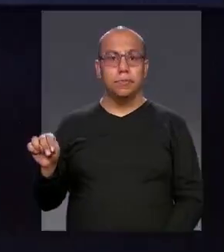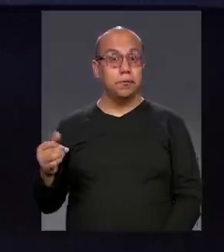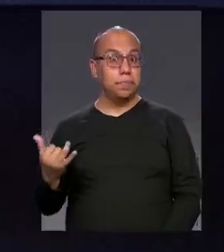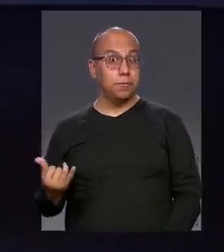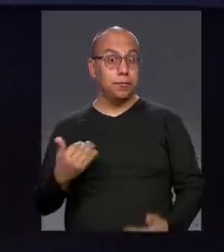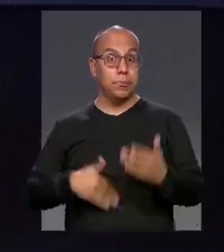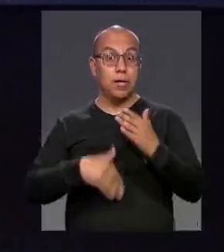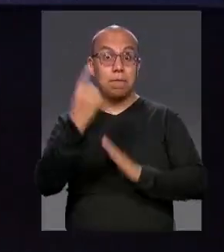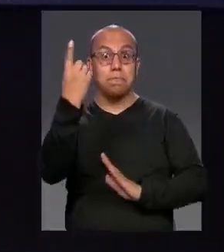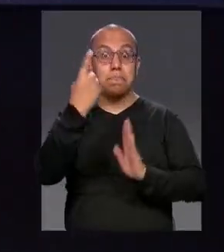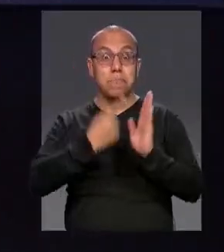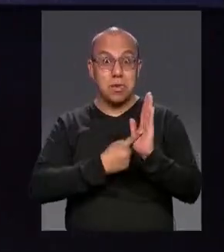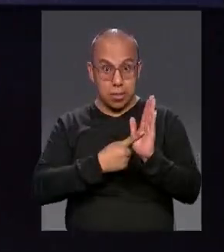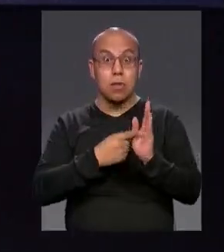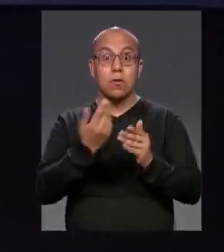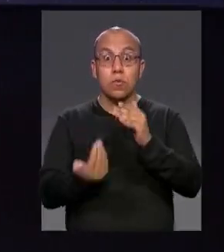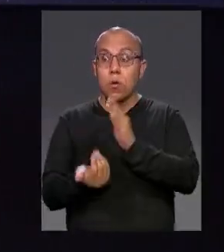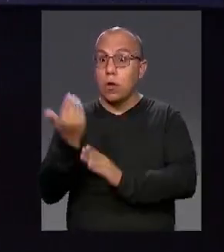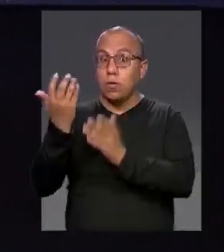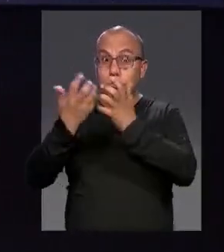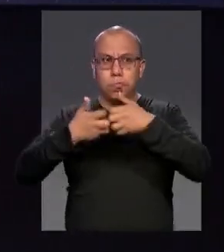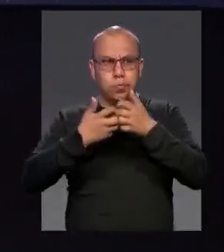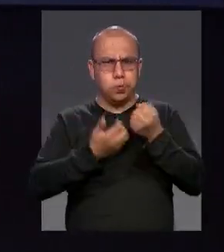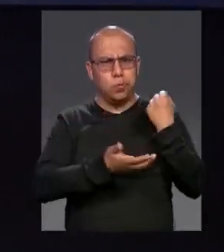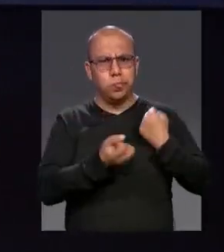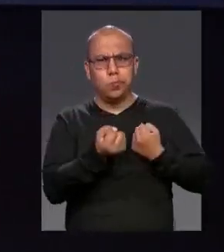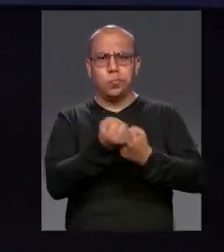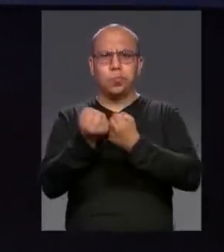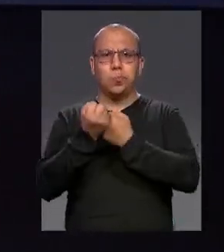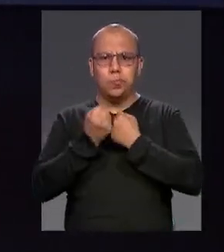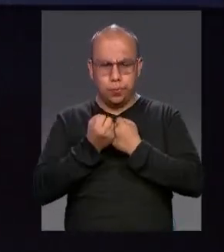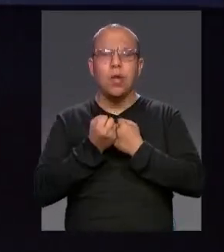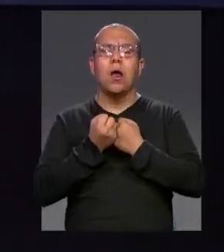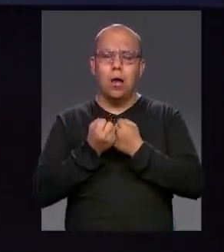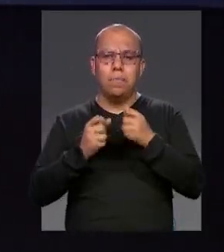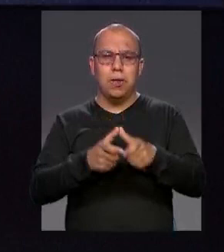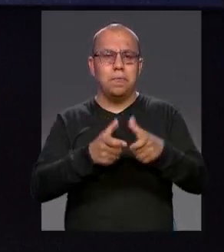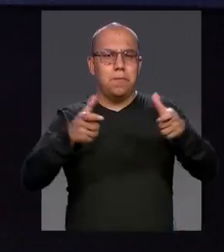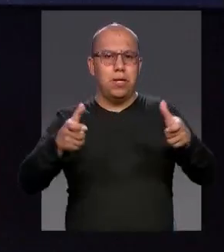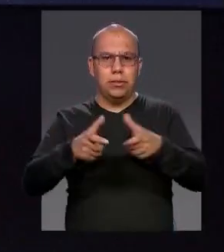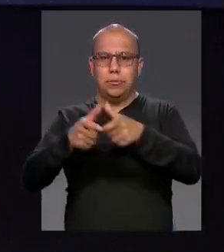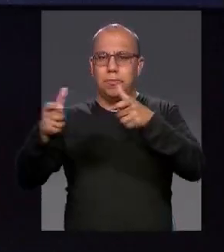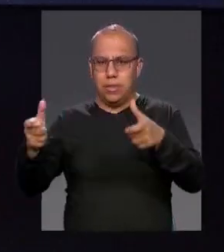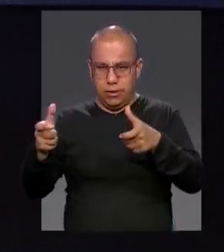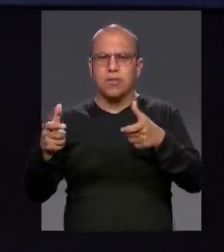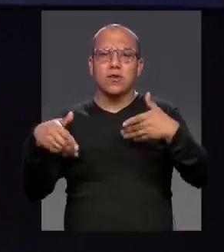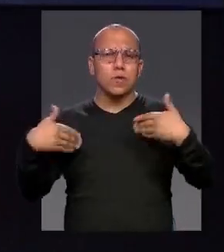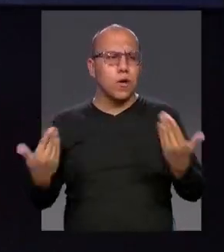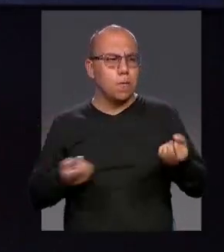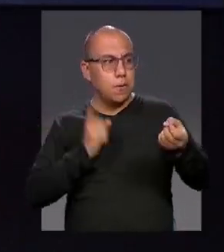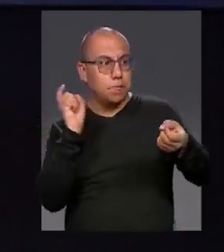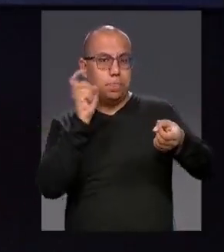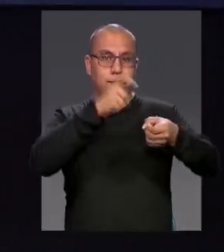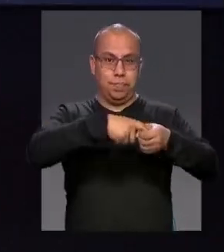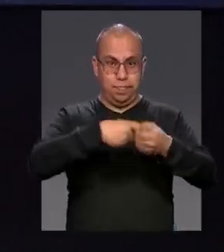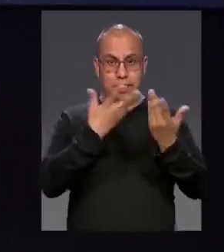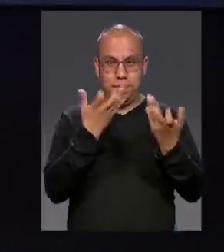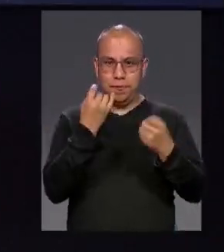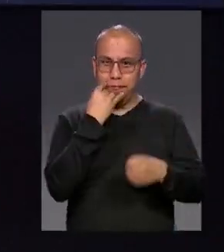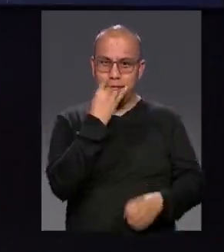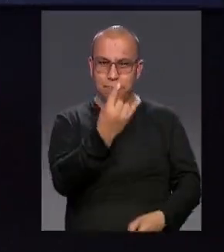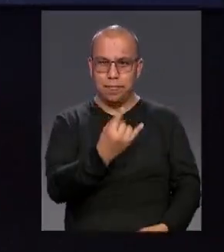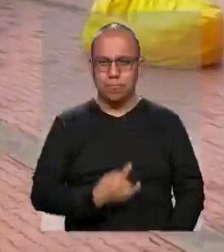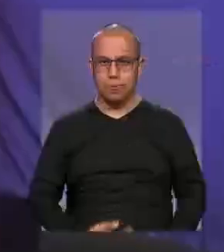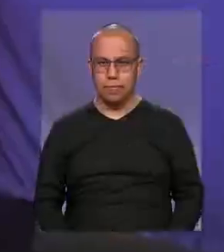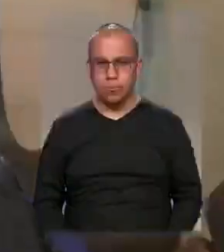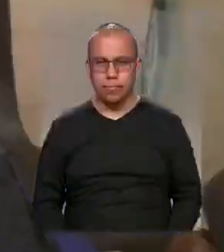y 1,000 emprendimientos de economía local recibieron apoyo monetario para hacer crecer sus negocios. Les contamos cómo pueden postularse las personas